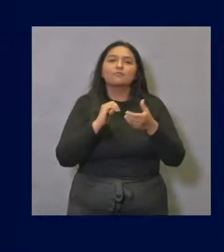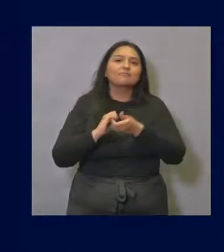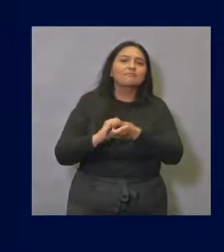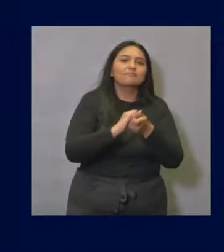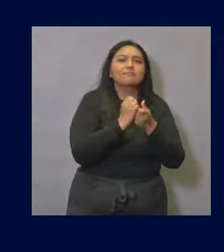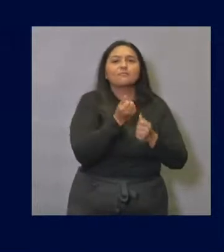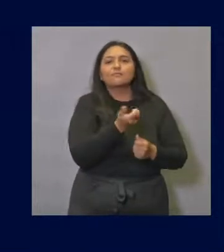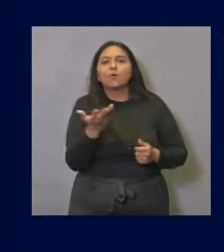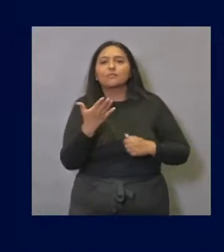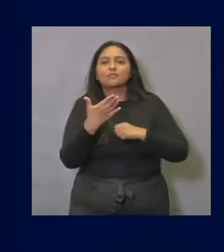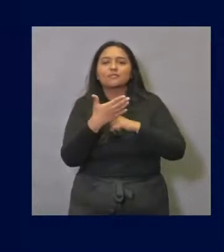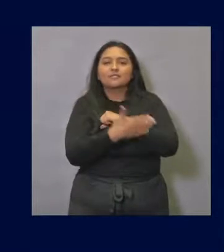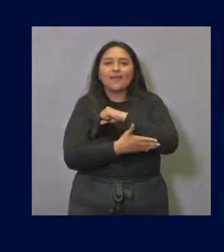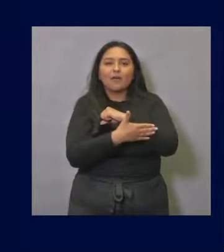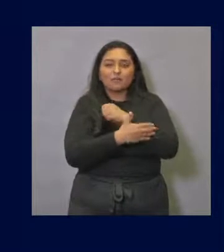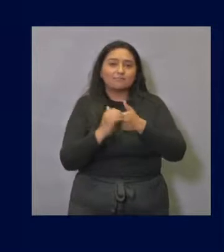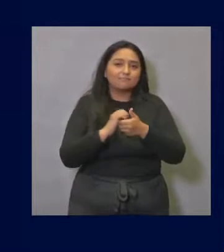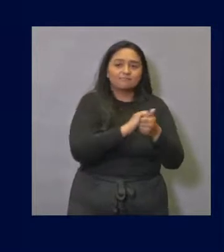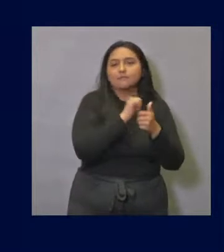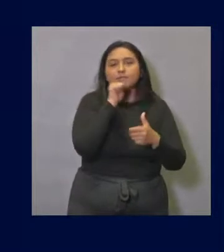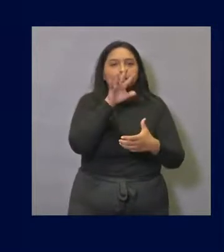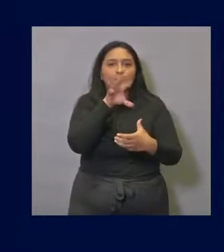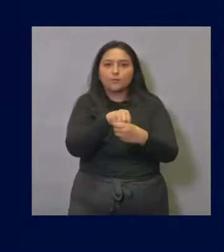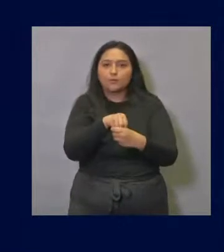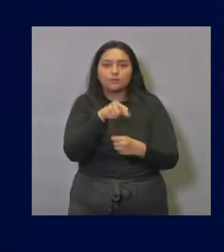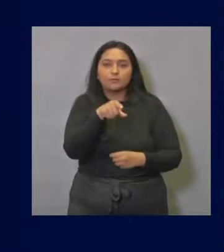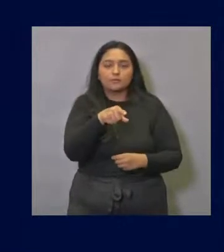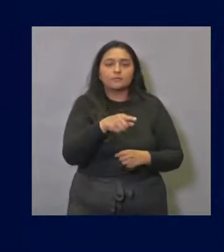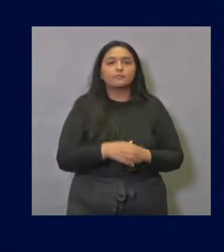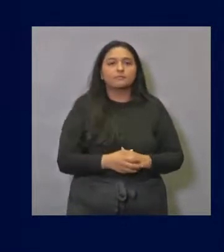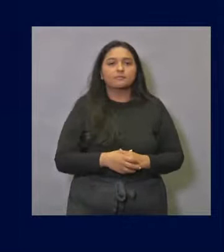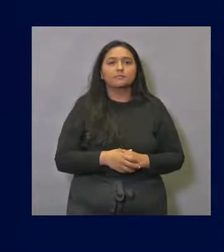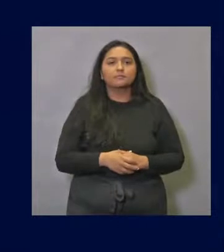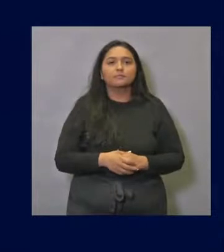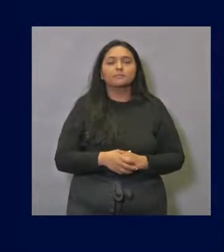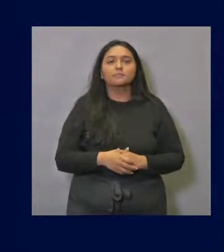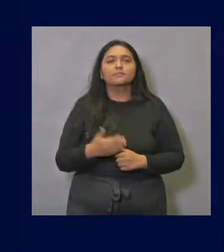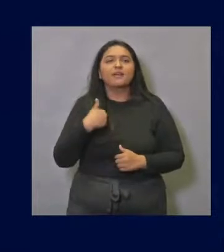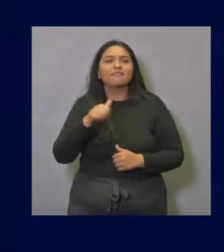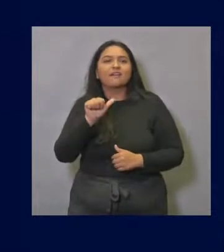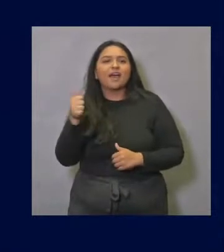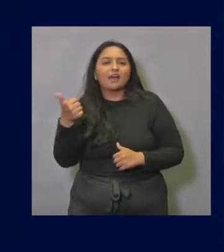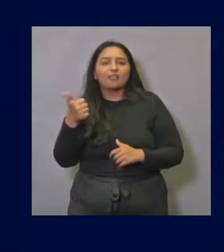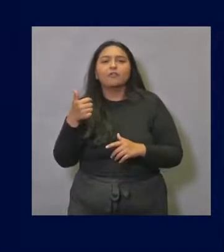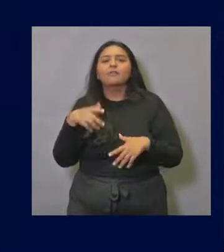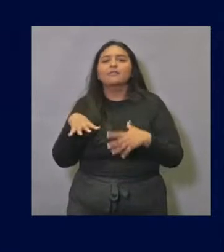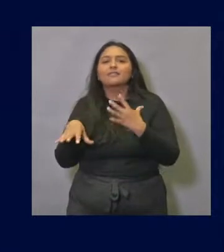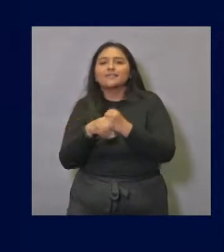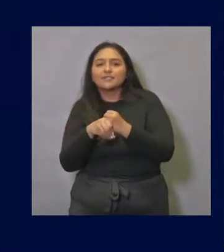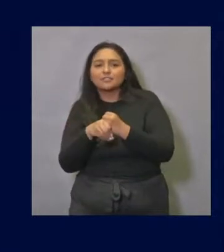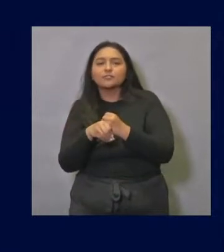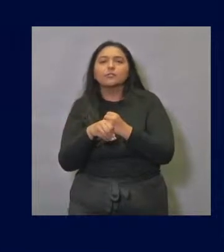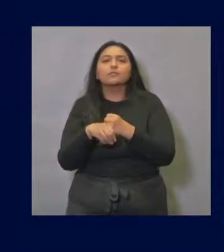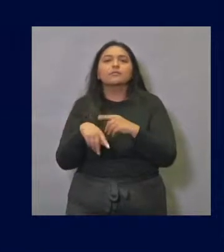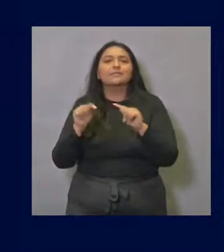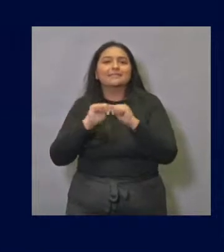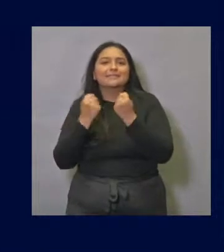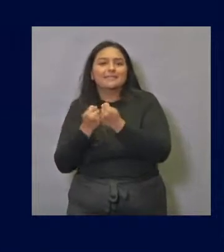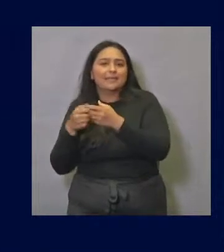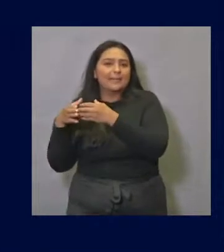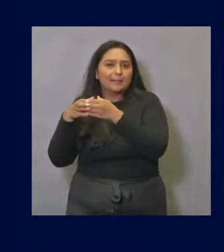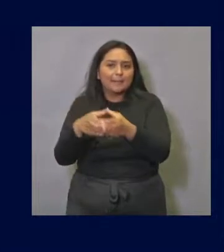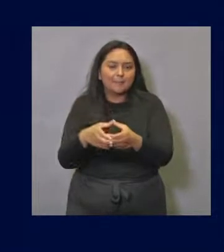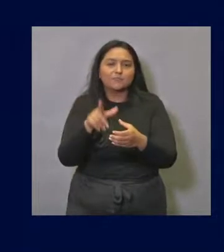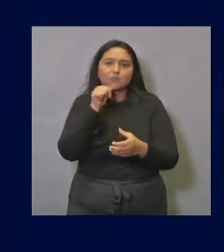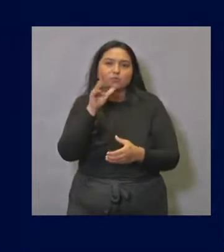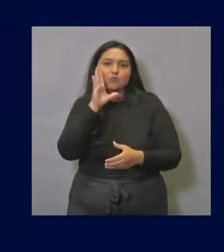más de 300 centros de vacunación adicionales para las personas que se vacunan esta semana y reciben dosis no asignadas